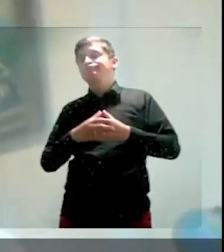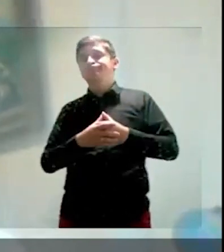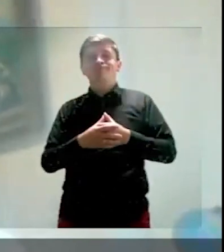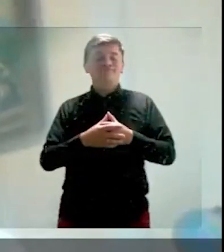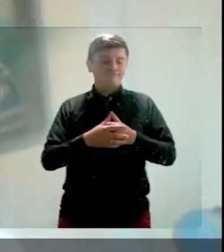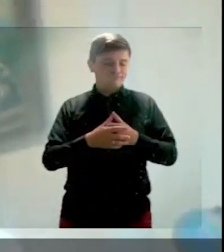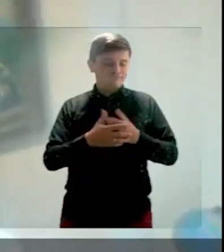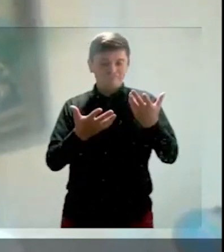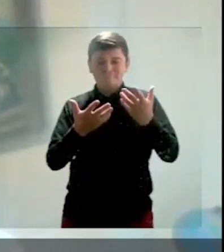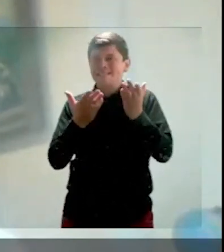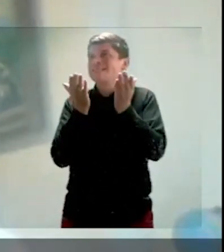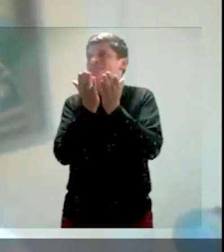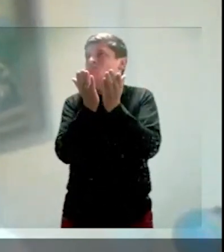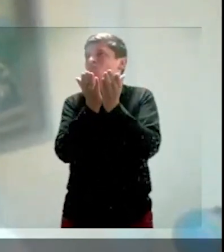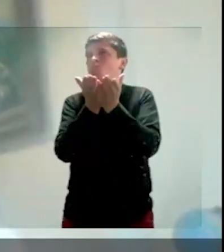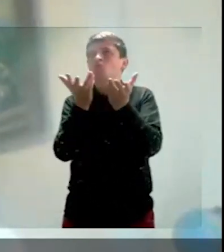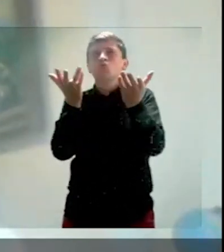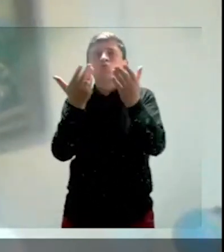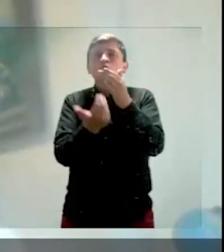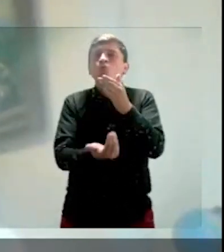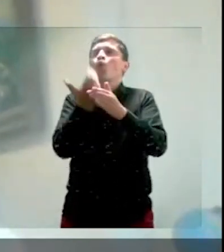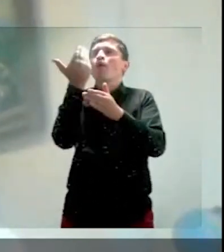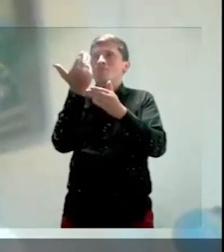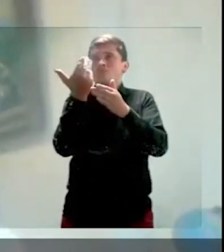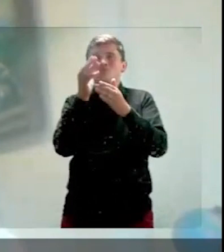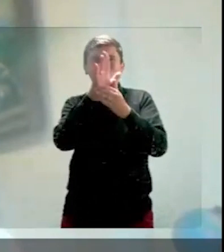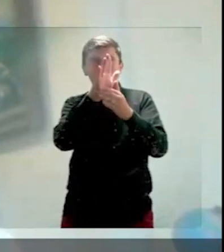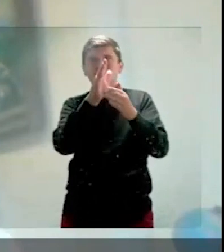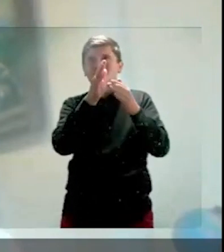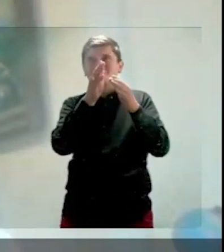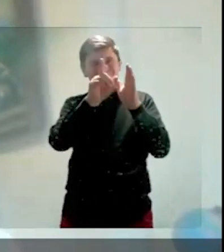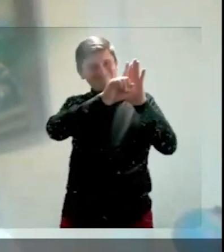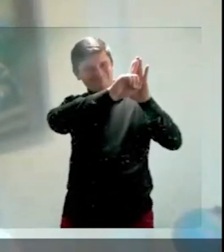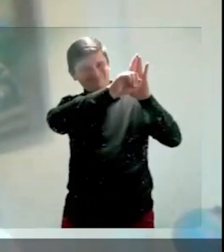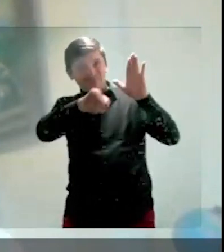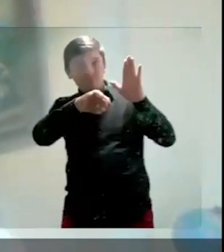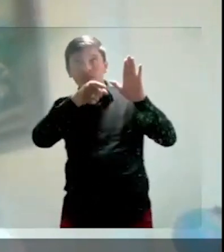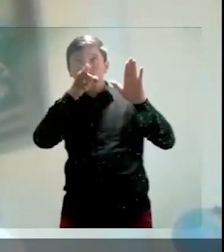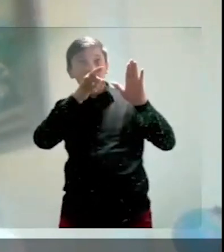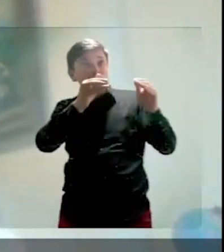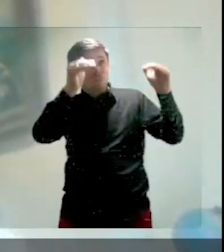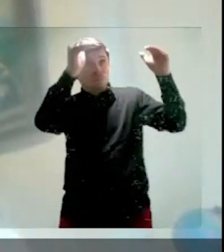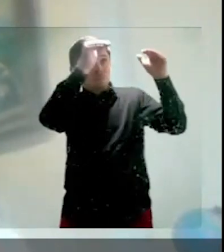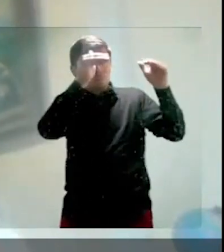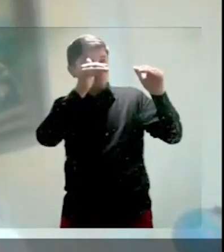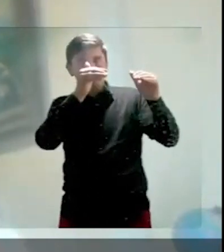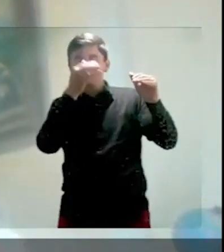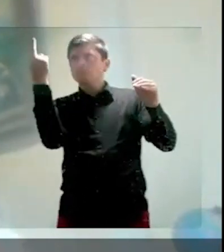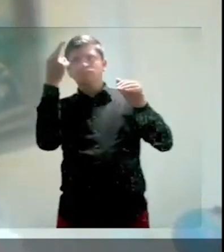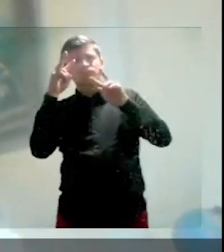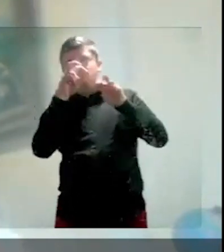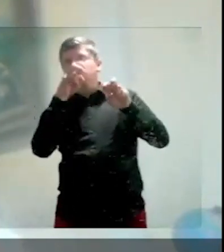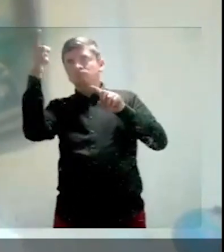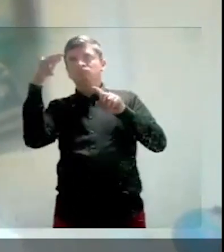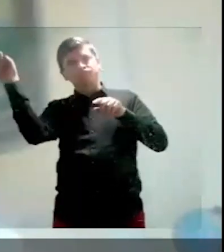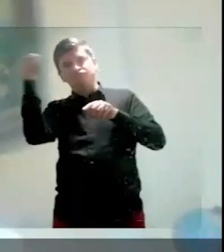o un estudio nuevo de una sentencia de una alta corte. De manera que a mí me